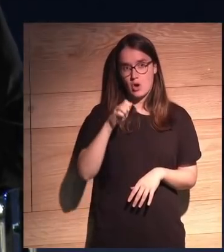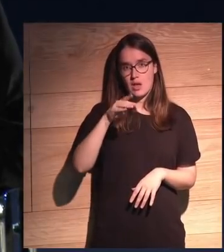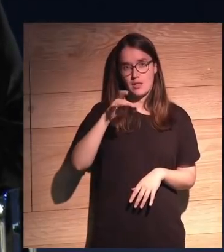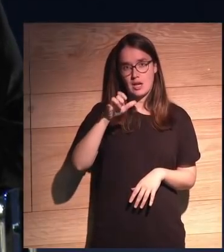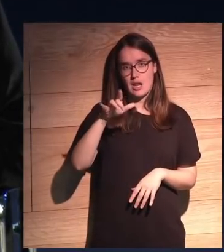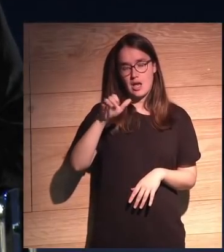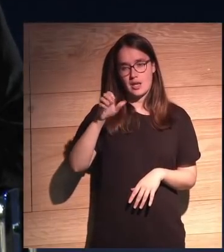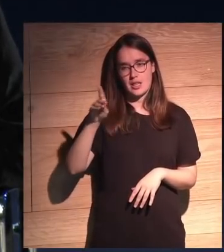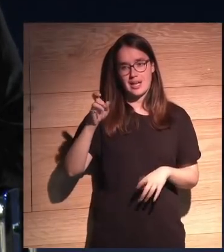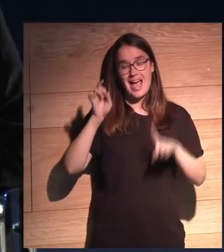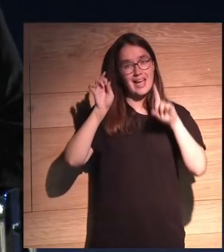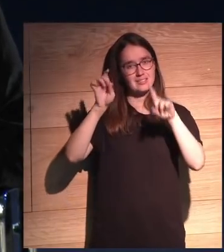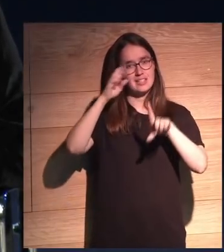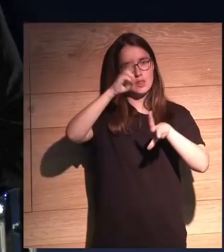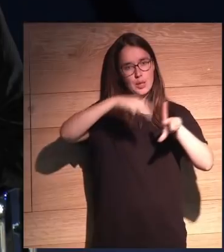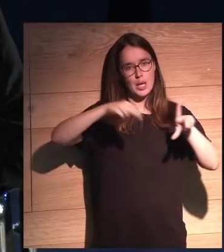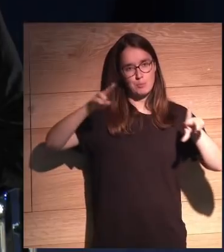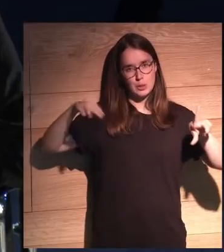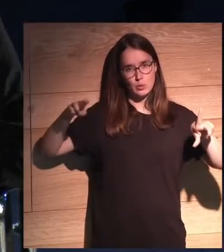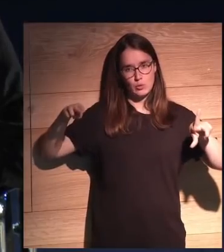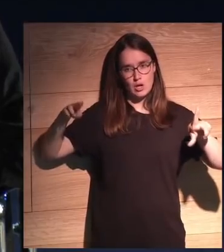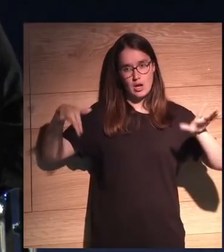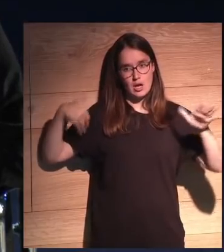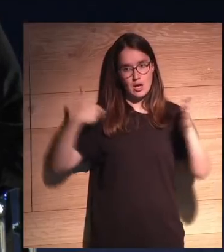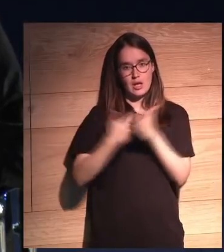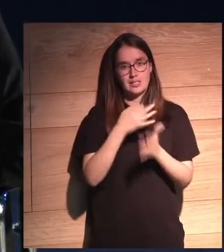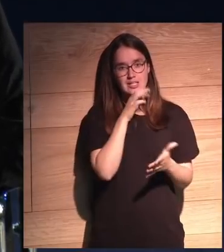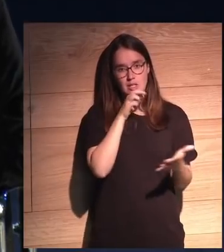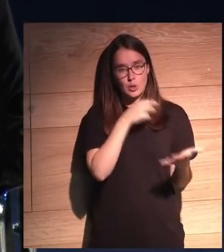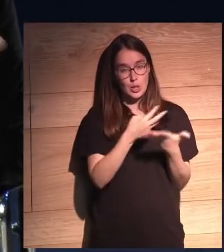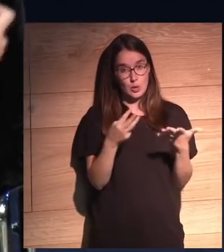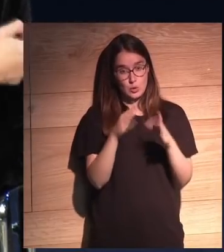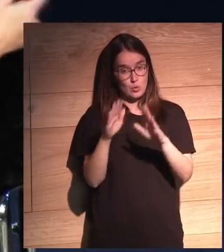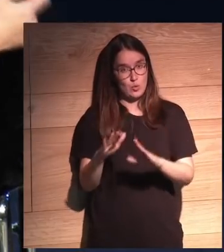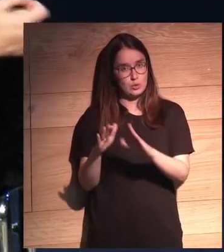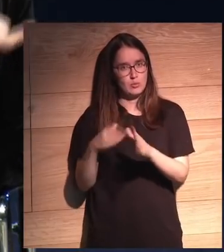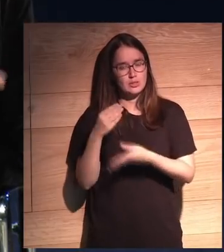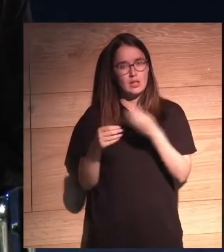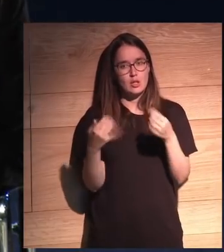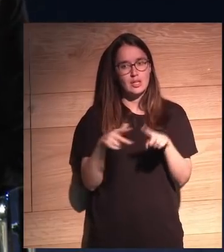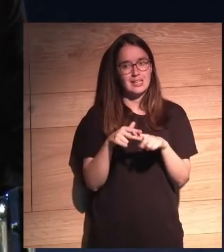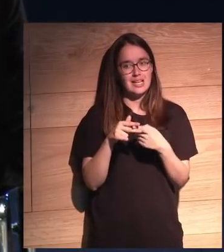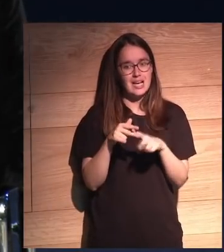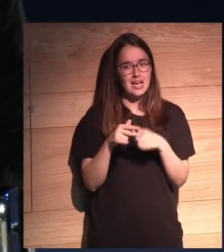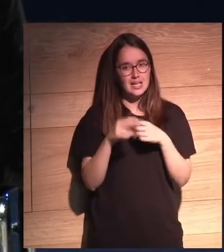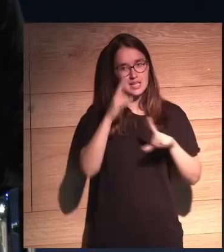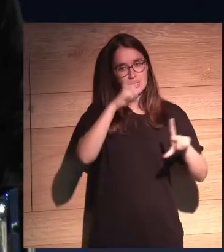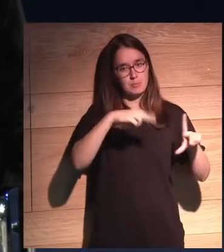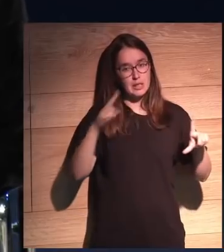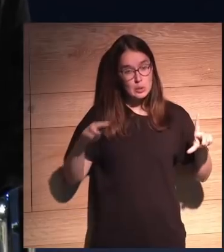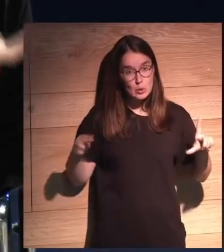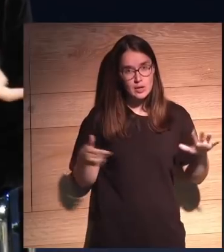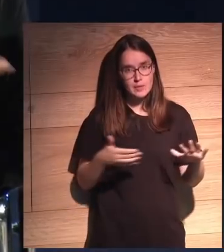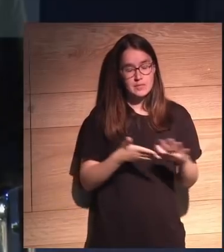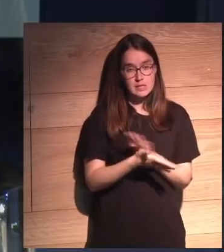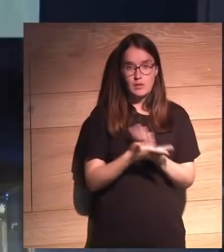Laville-Guiard. La enseñanza de la pintura hasta finales del siglo XVIII se hacía en los talleres de pintura, es